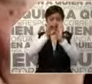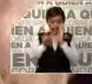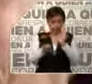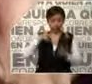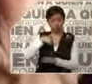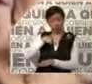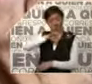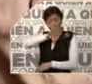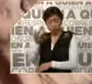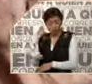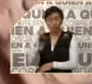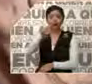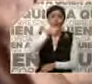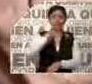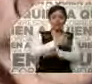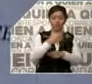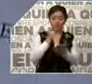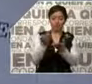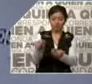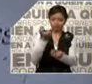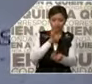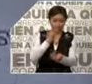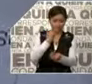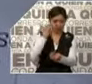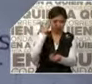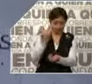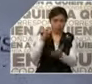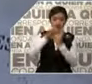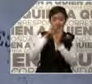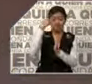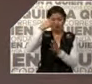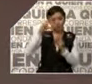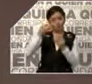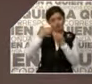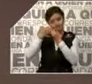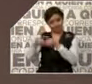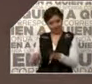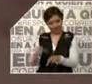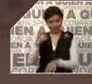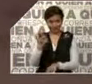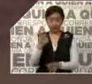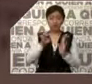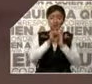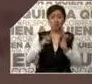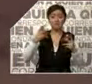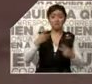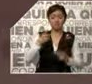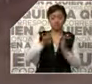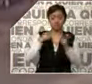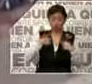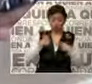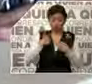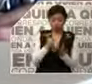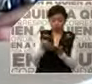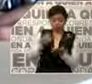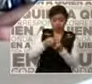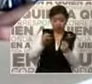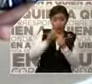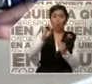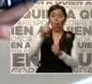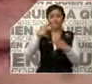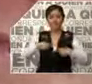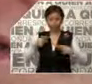los beneficiarios en tiempo y forma, a fin de no perder el dinero que el ser querido aseguró para sus familiares antes